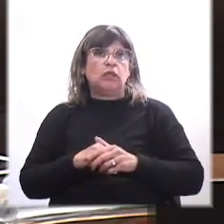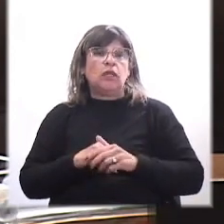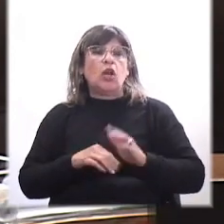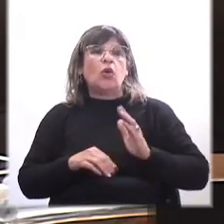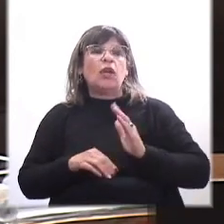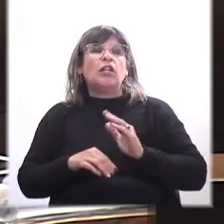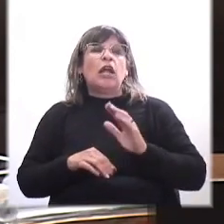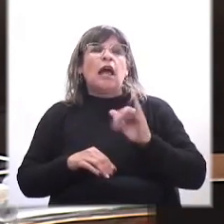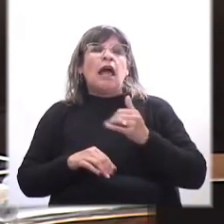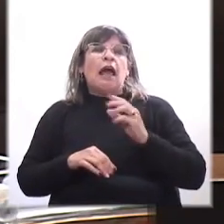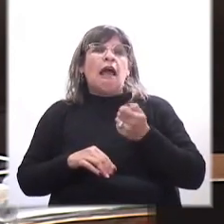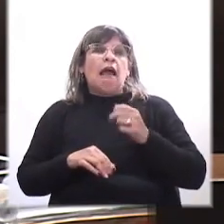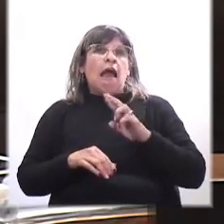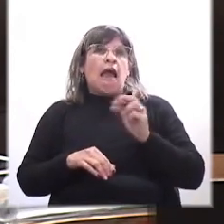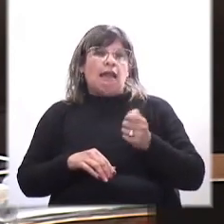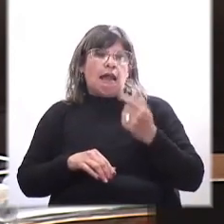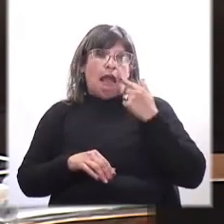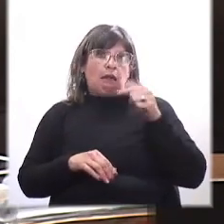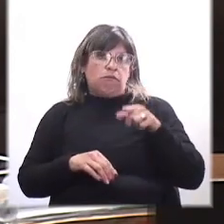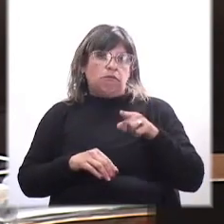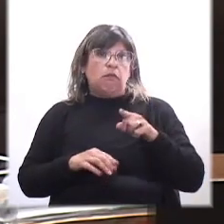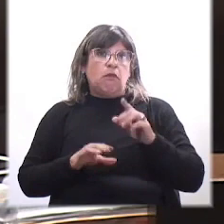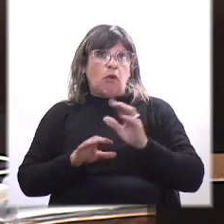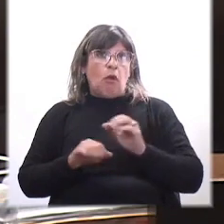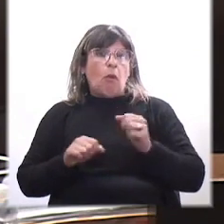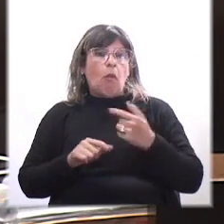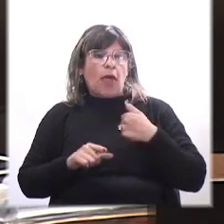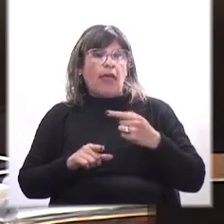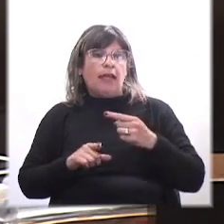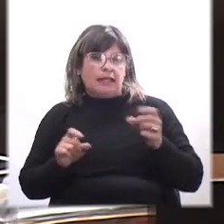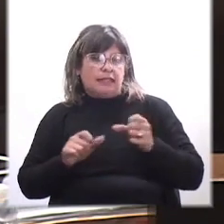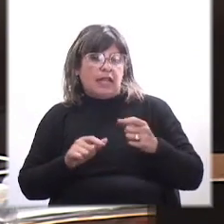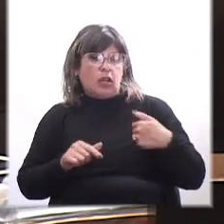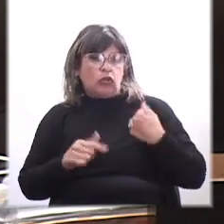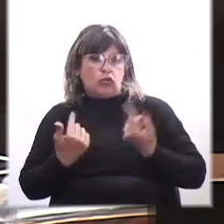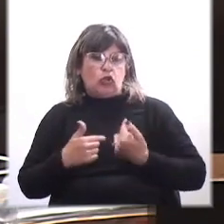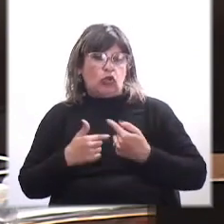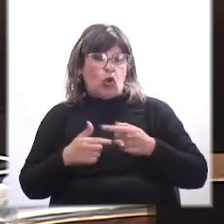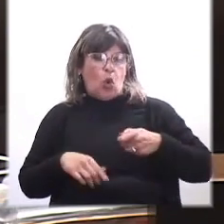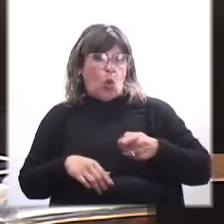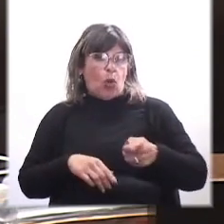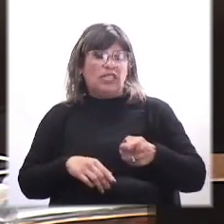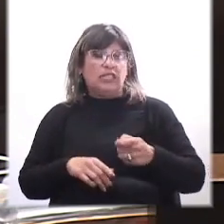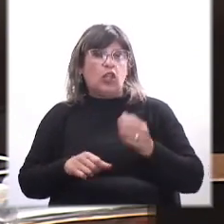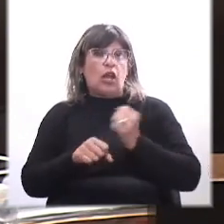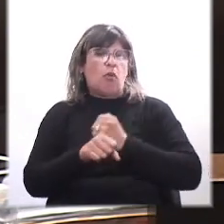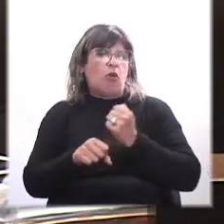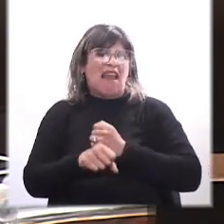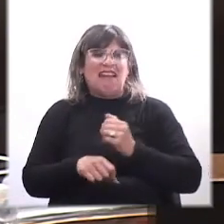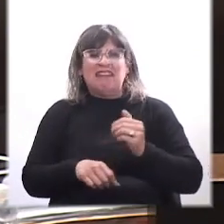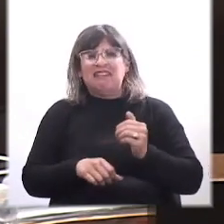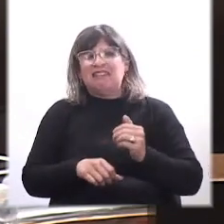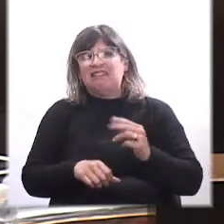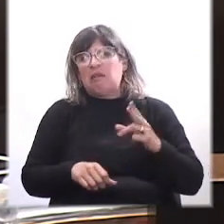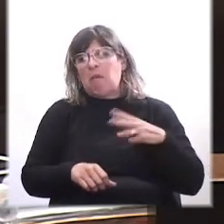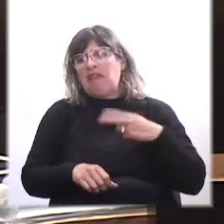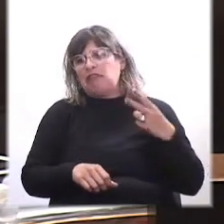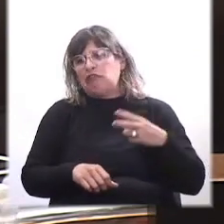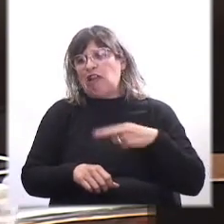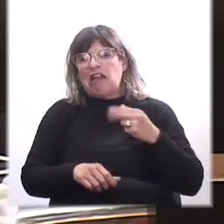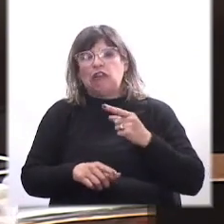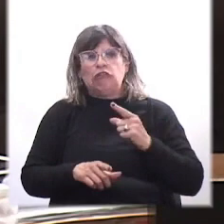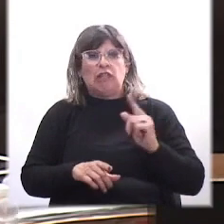Marta Jara, puedan hoy hacernos juicios laborales millonarios y